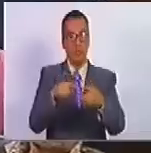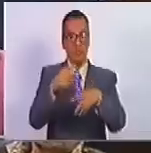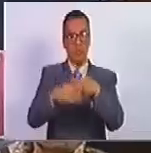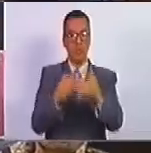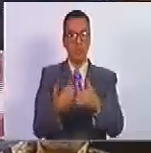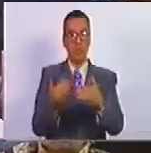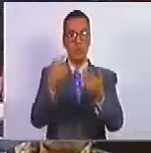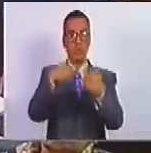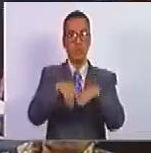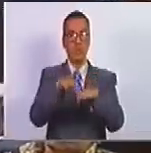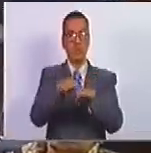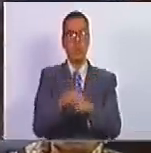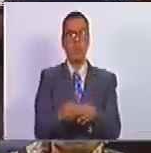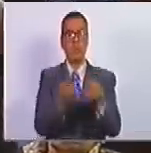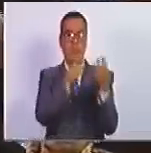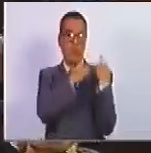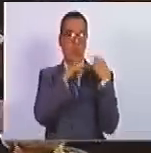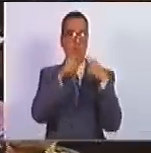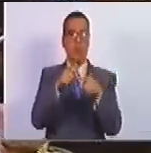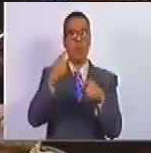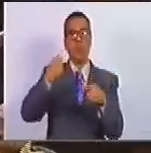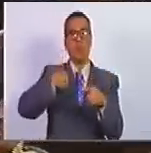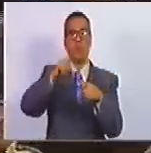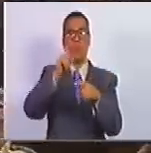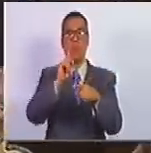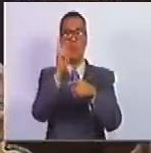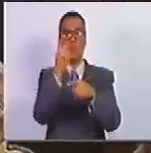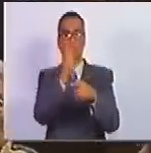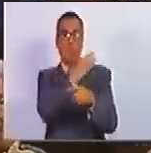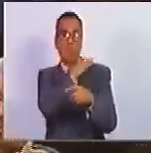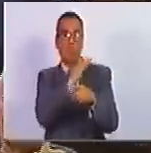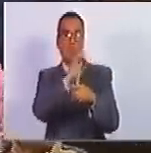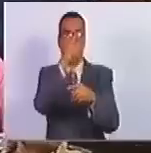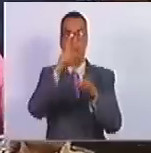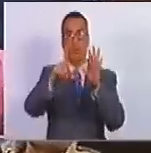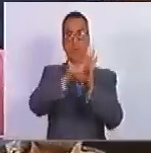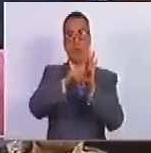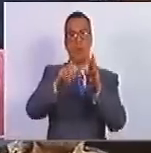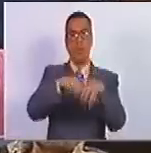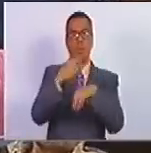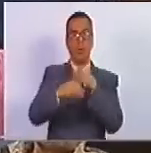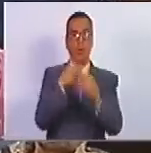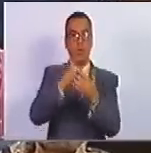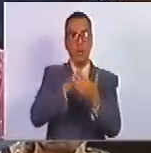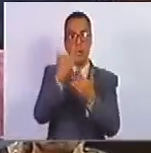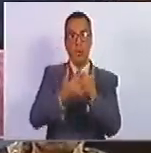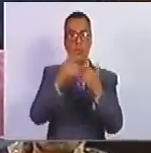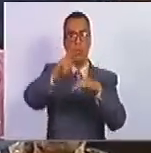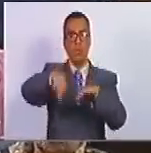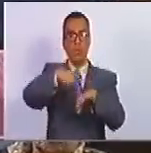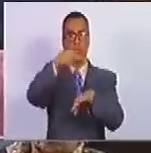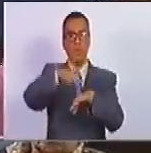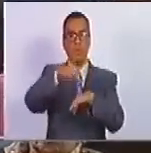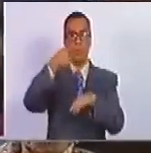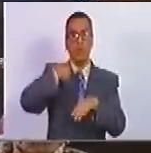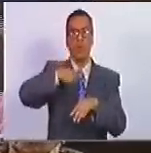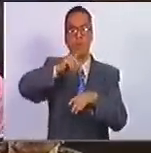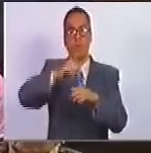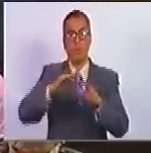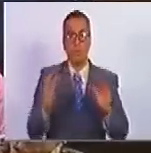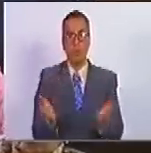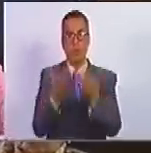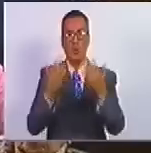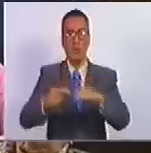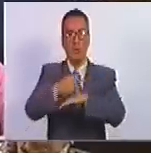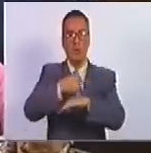son corresponsables, pero tiene que haber un ente rector. Y en la ley establece un plan nacional que lleva adelante